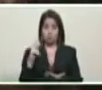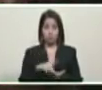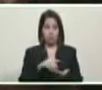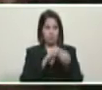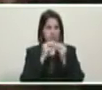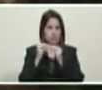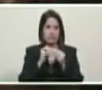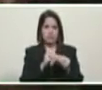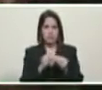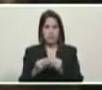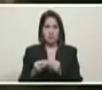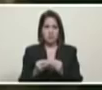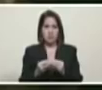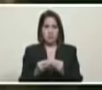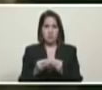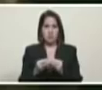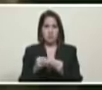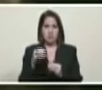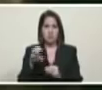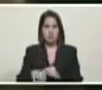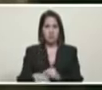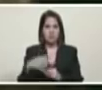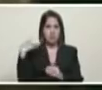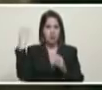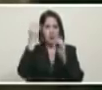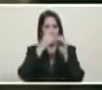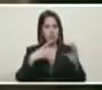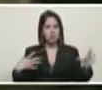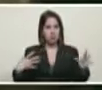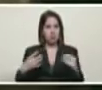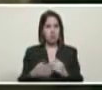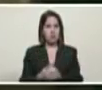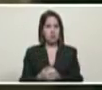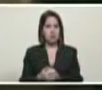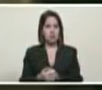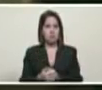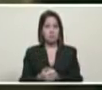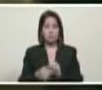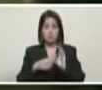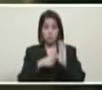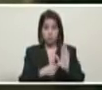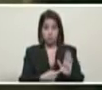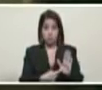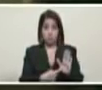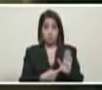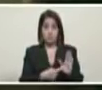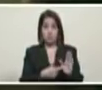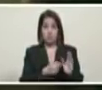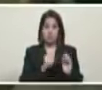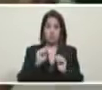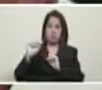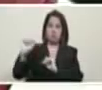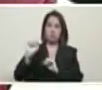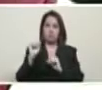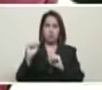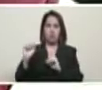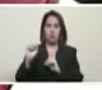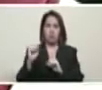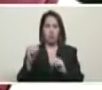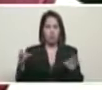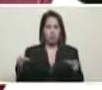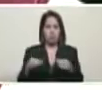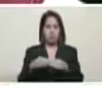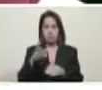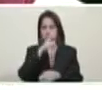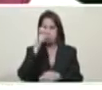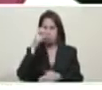operación en el estado Amazonas, que además destacábamos, se encontraban para contrarrestar lo que es el narcotráfico